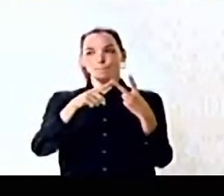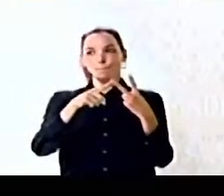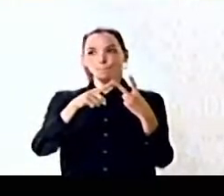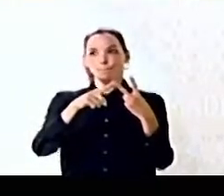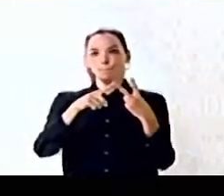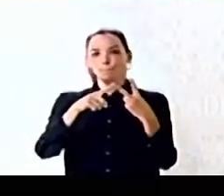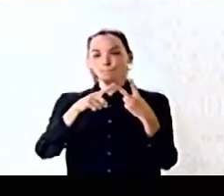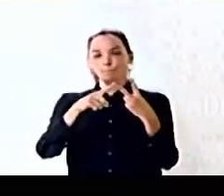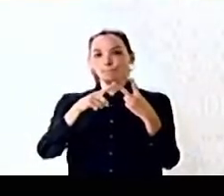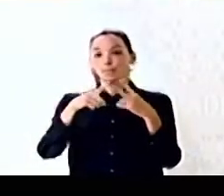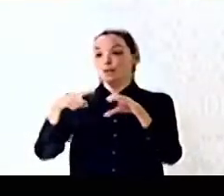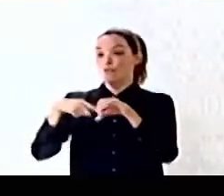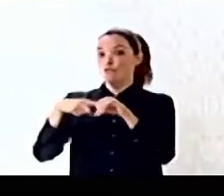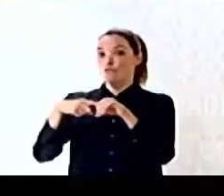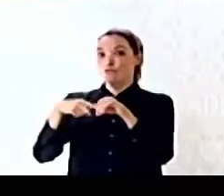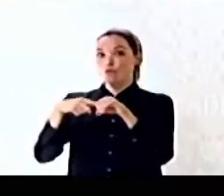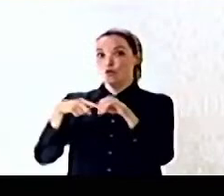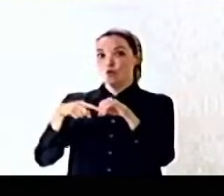crecen los aforos